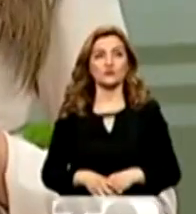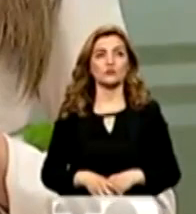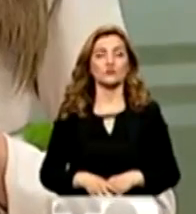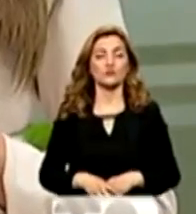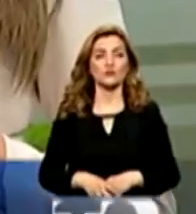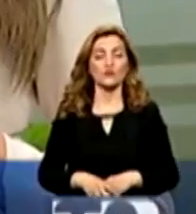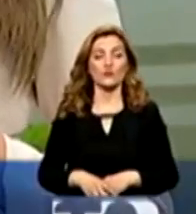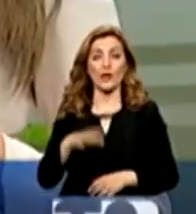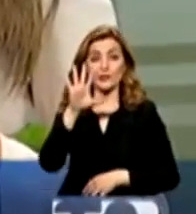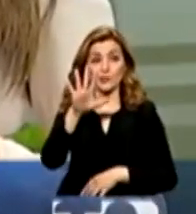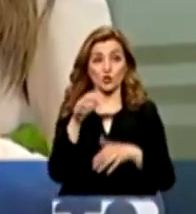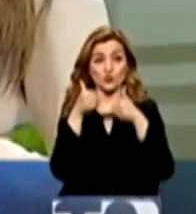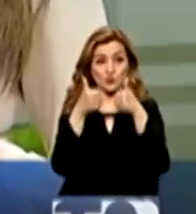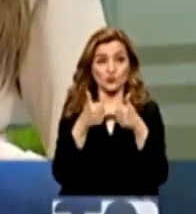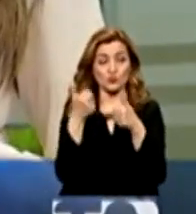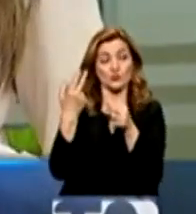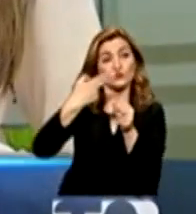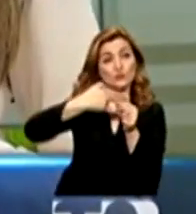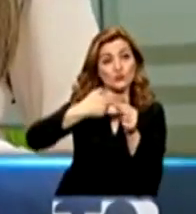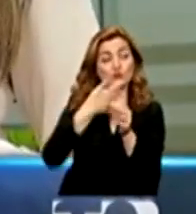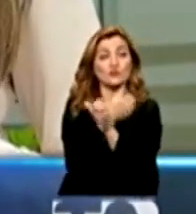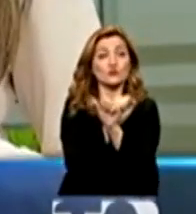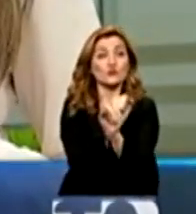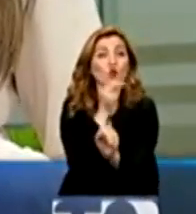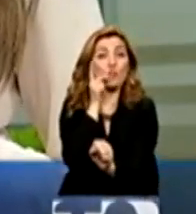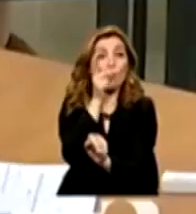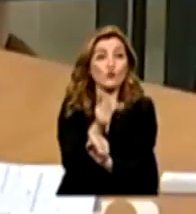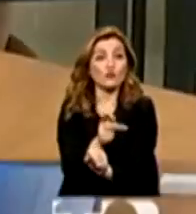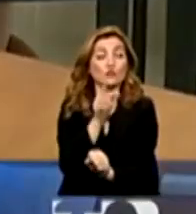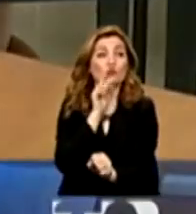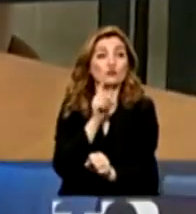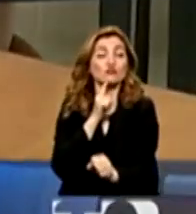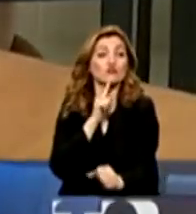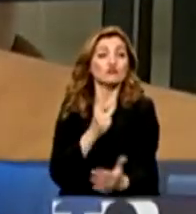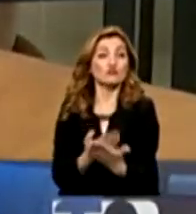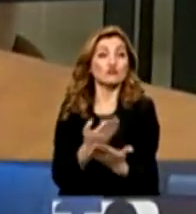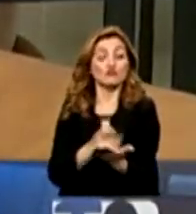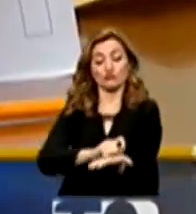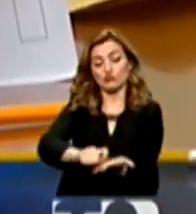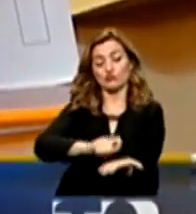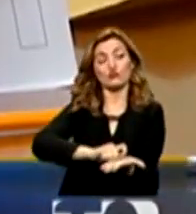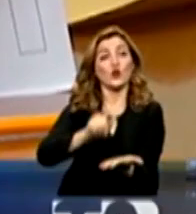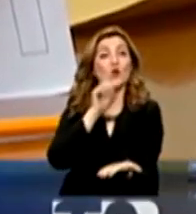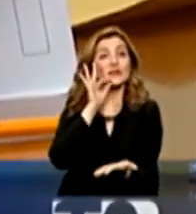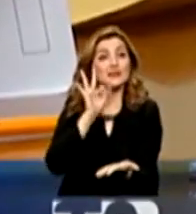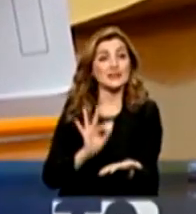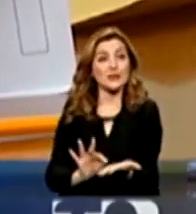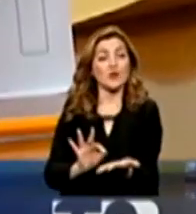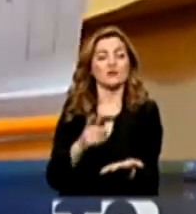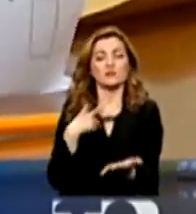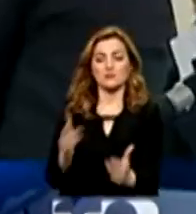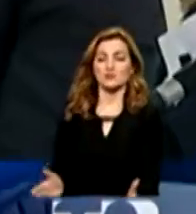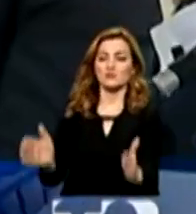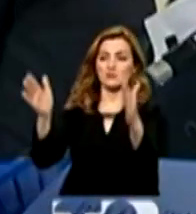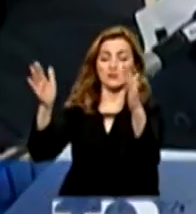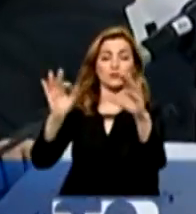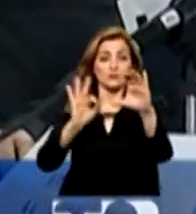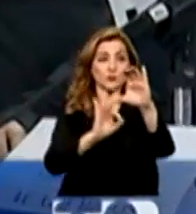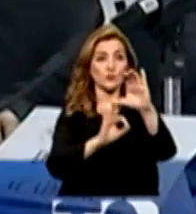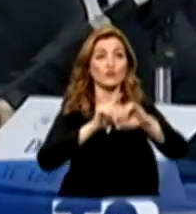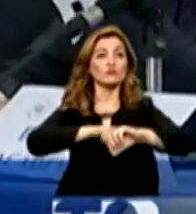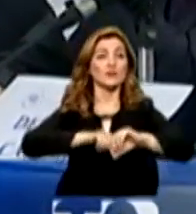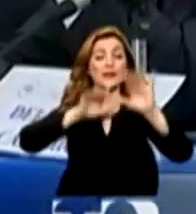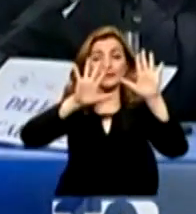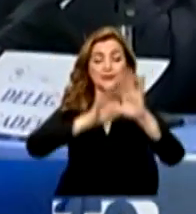Los 5 aspirantes al cargo de defensor del pueblo rindieron la prueba escrita aquí en las instalaciones del Consejo de Participación Ciudadana y Control Social a partir de